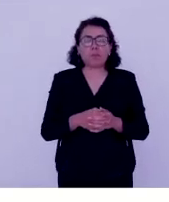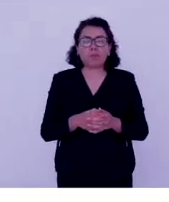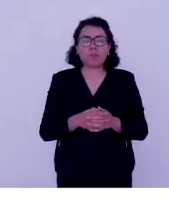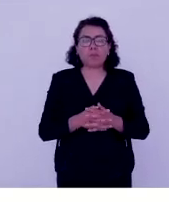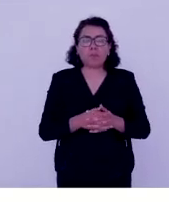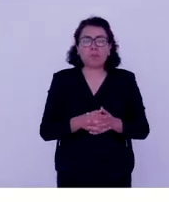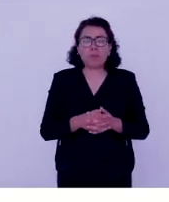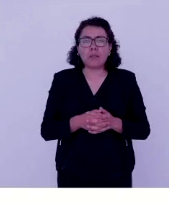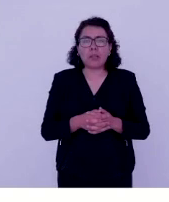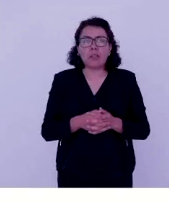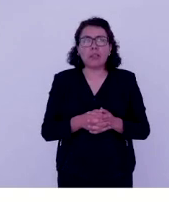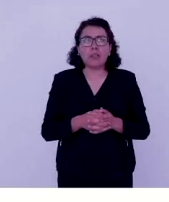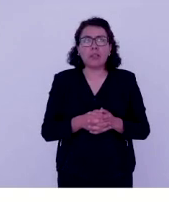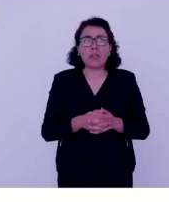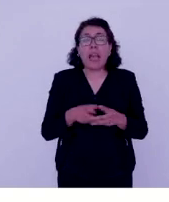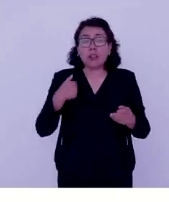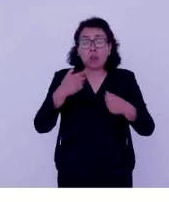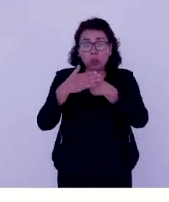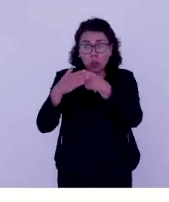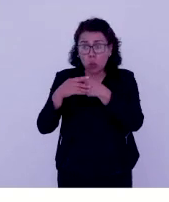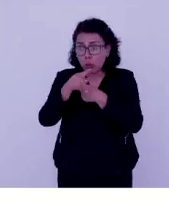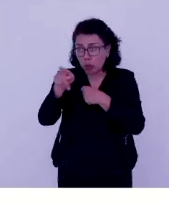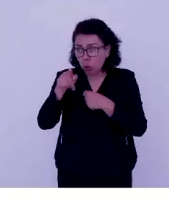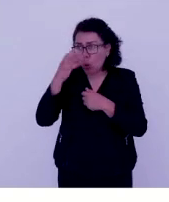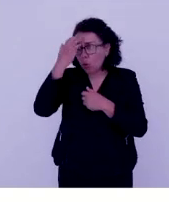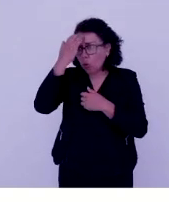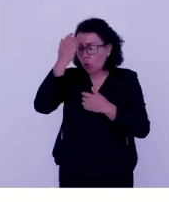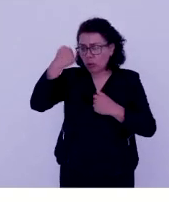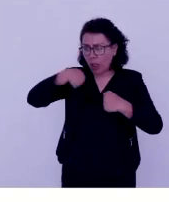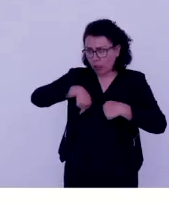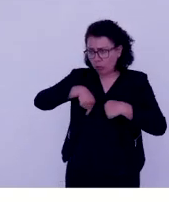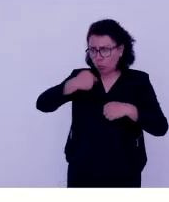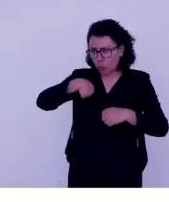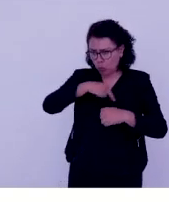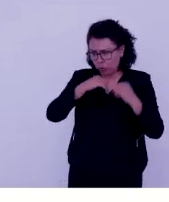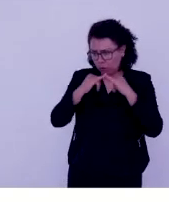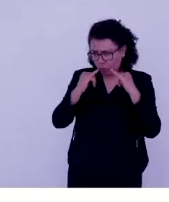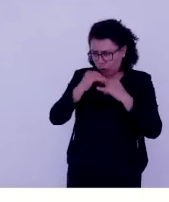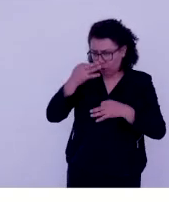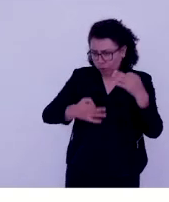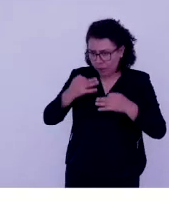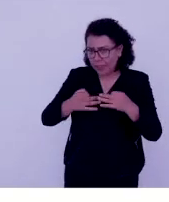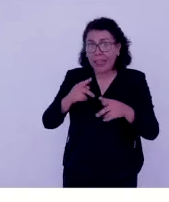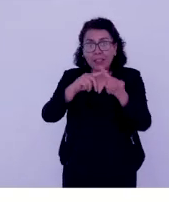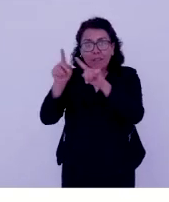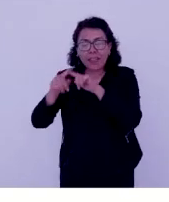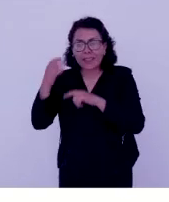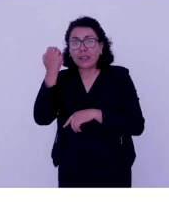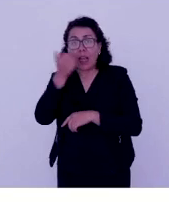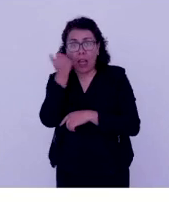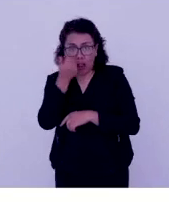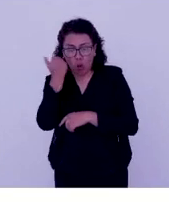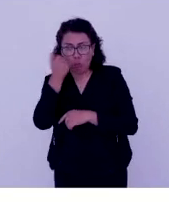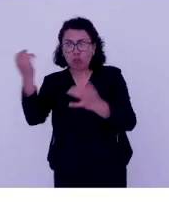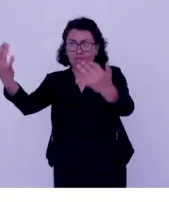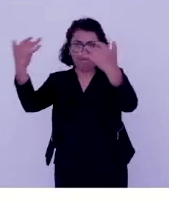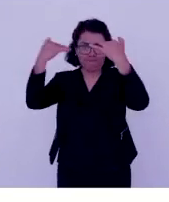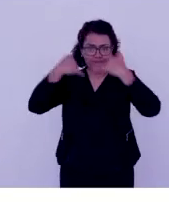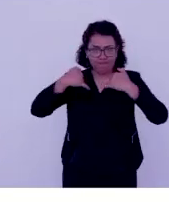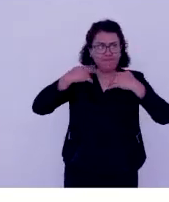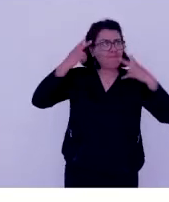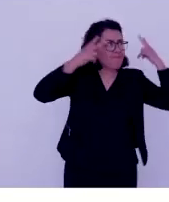representan dentro de la campaña conoce al poder judicial tuvimos la participación de estudiantes que acudieron a nuestras instalaciones a